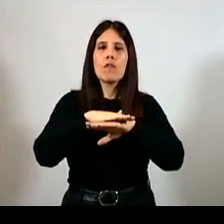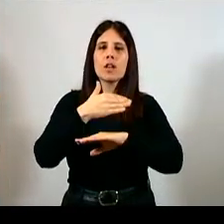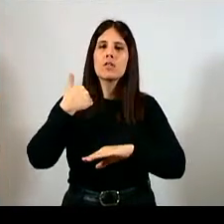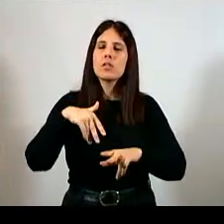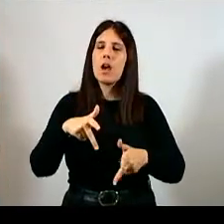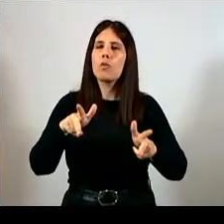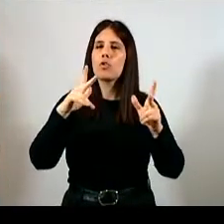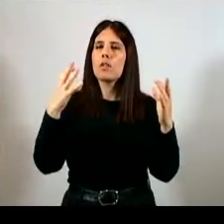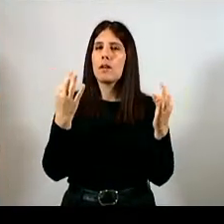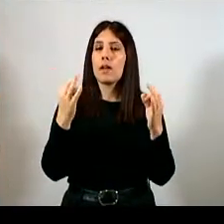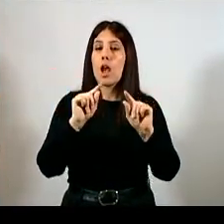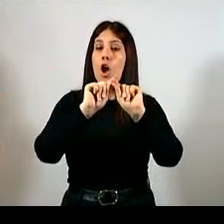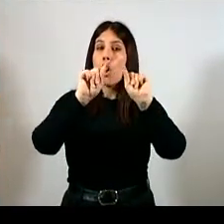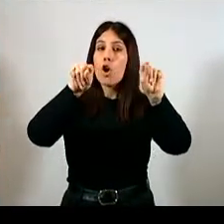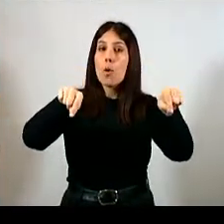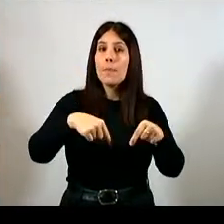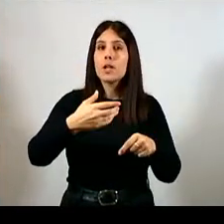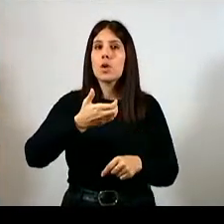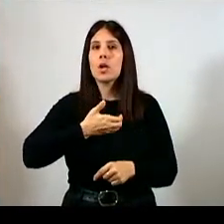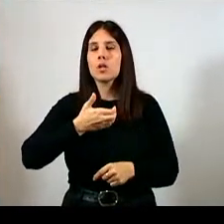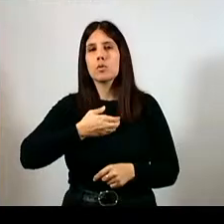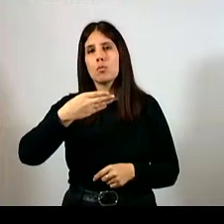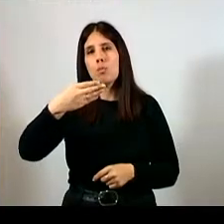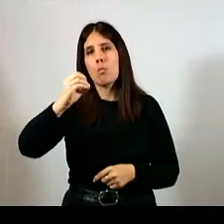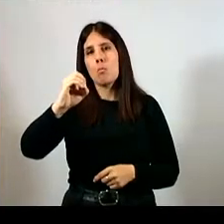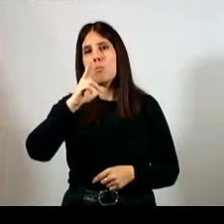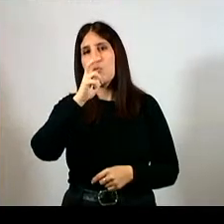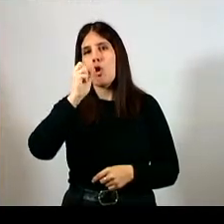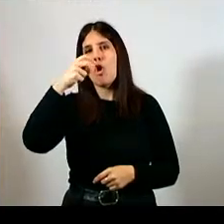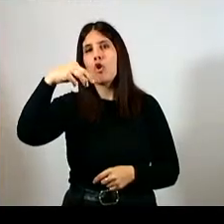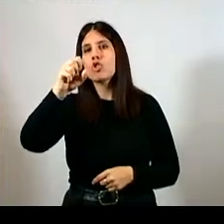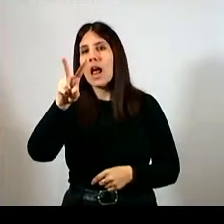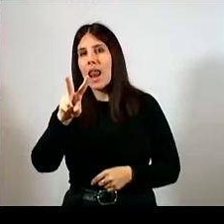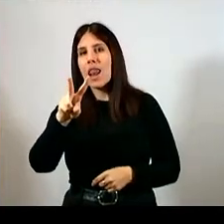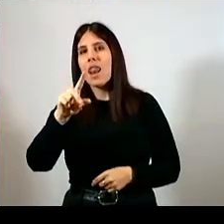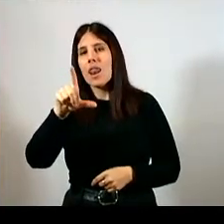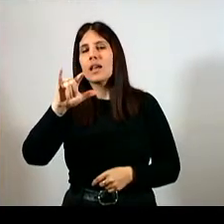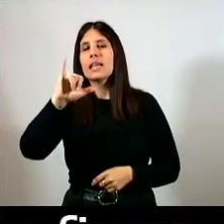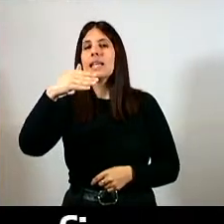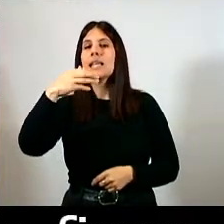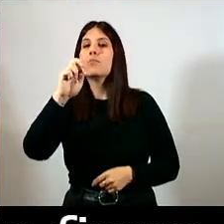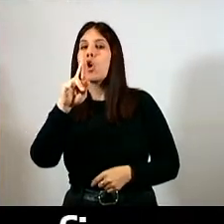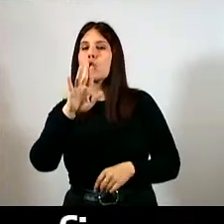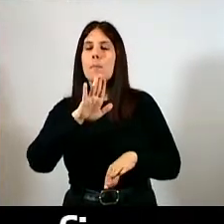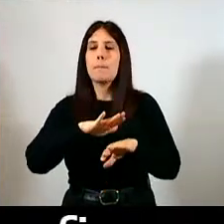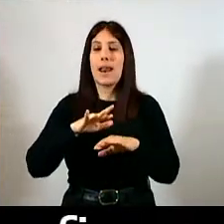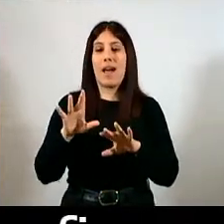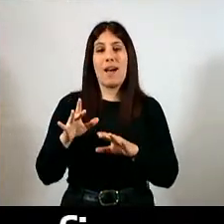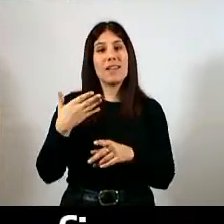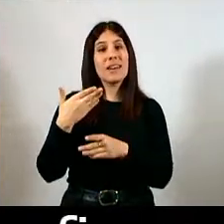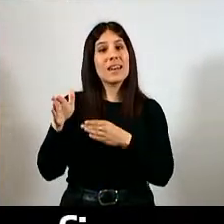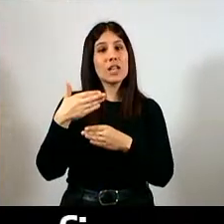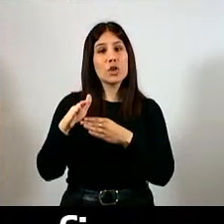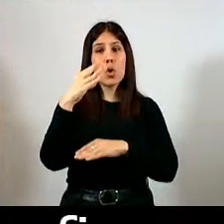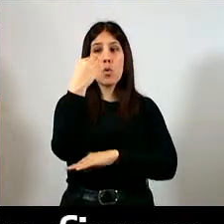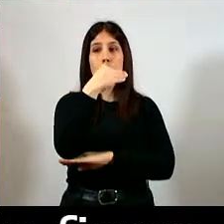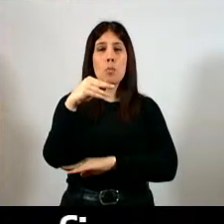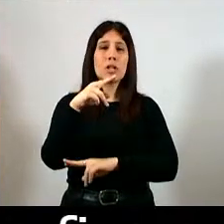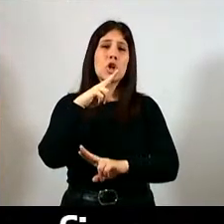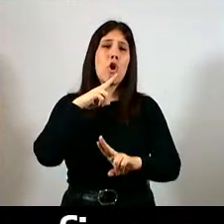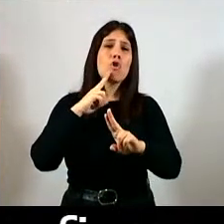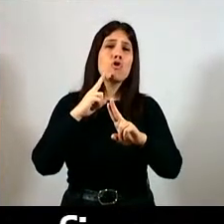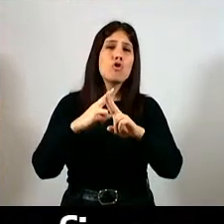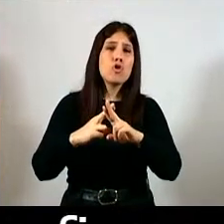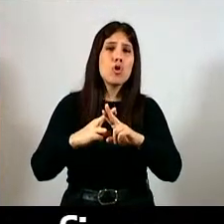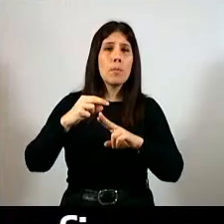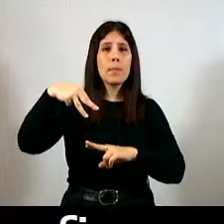de un convenio con el Ayuntamiento de Boonal de Ibor para recuperar y poner en valor los restos del monumento conocido como